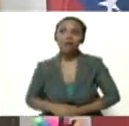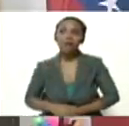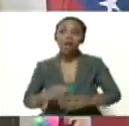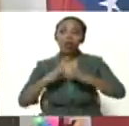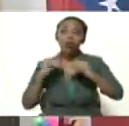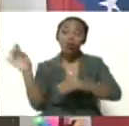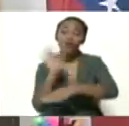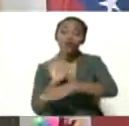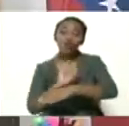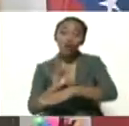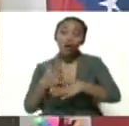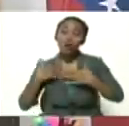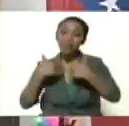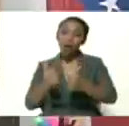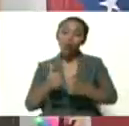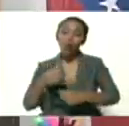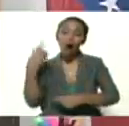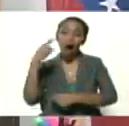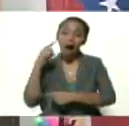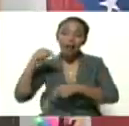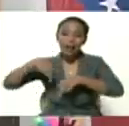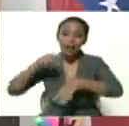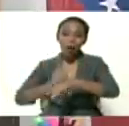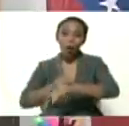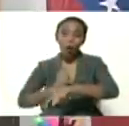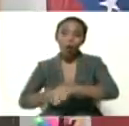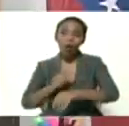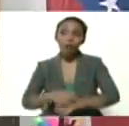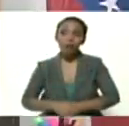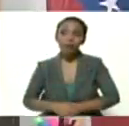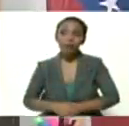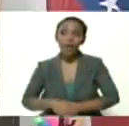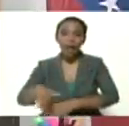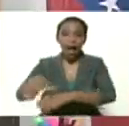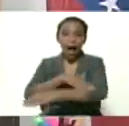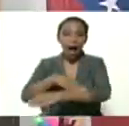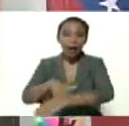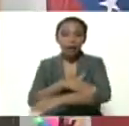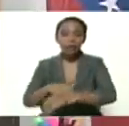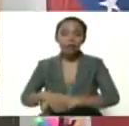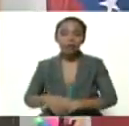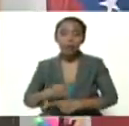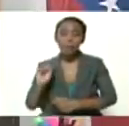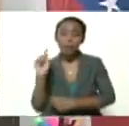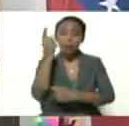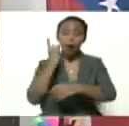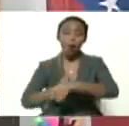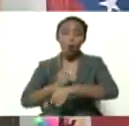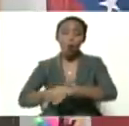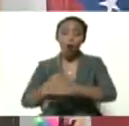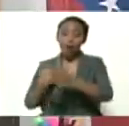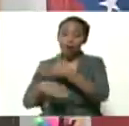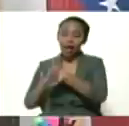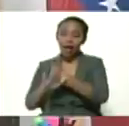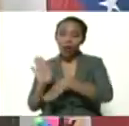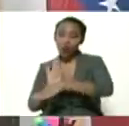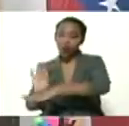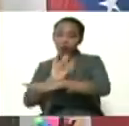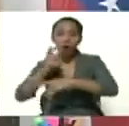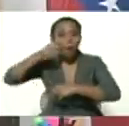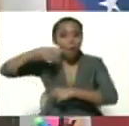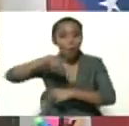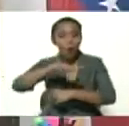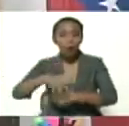los funcionarios de salud que están a esta hora en las calles, que a primera hora salen a proteger a nuestro